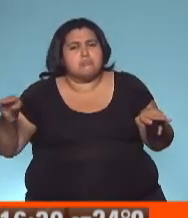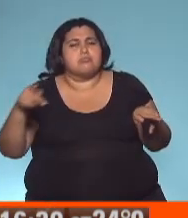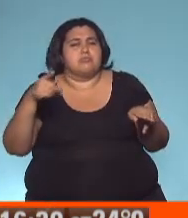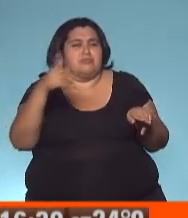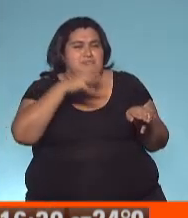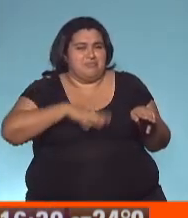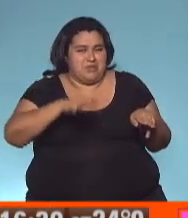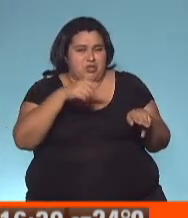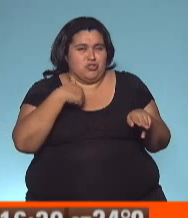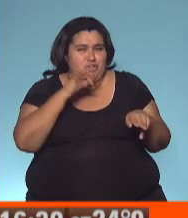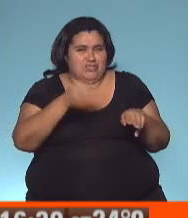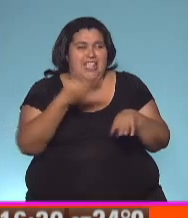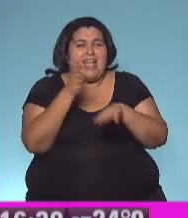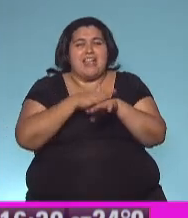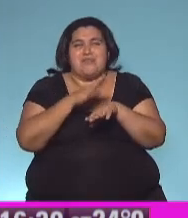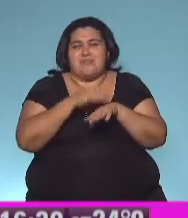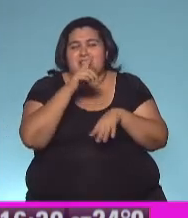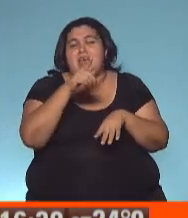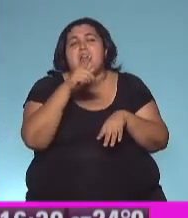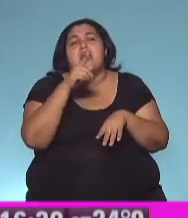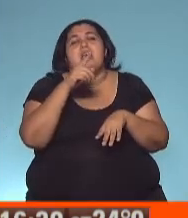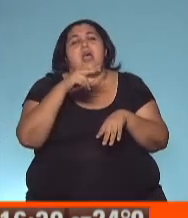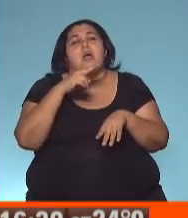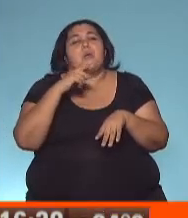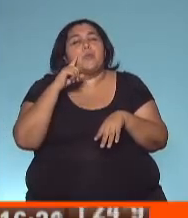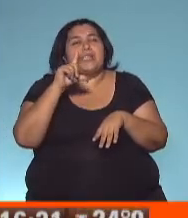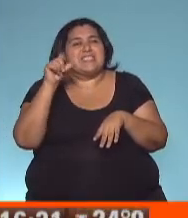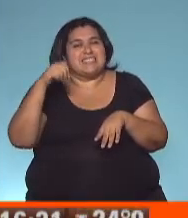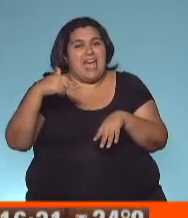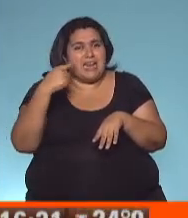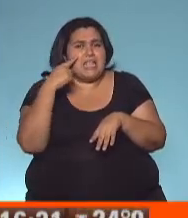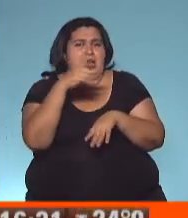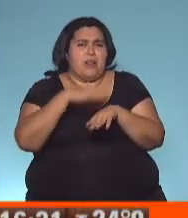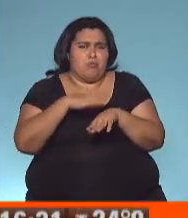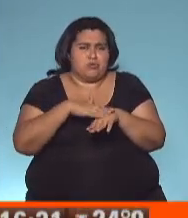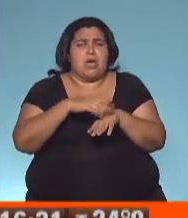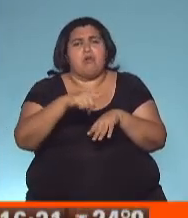que es el que está a cargo del predio, y Donato Villani, y una